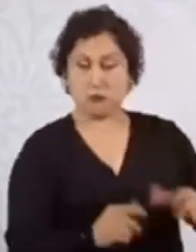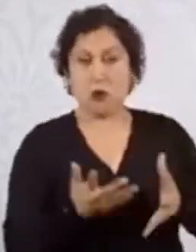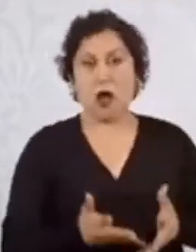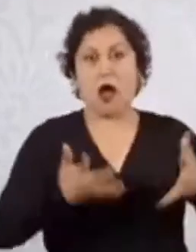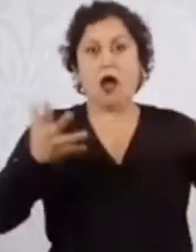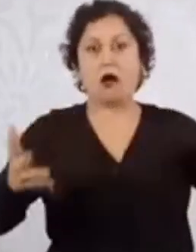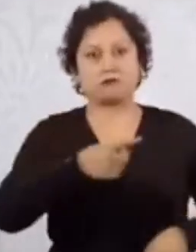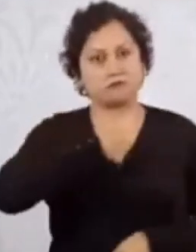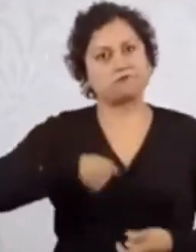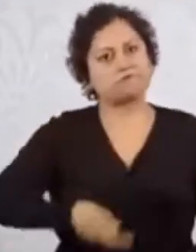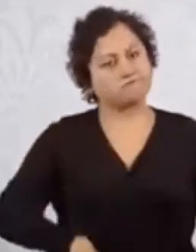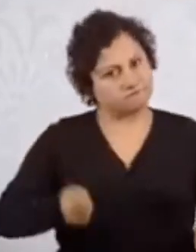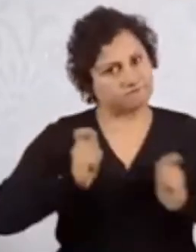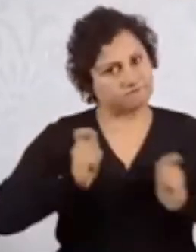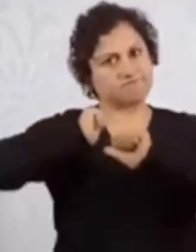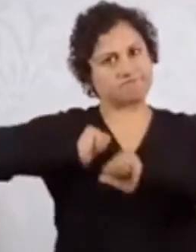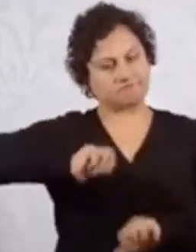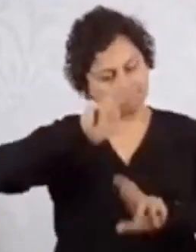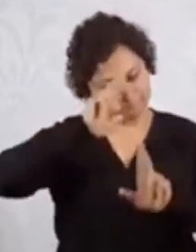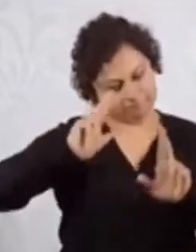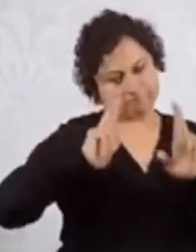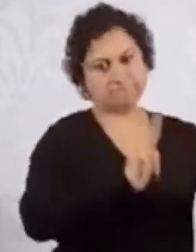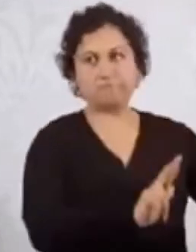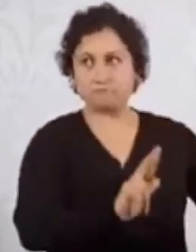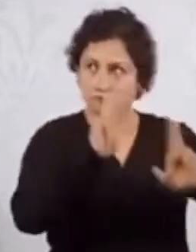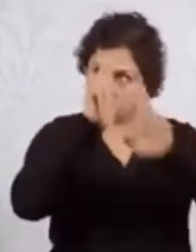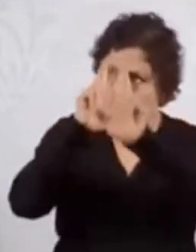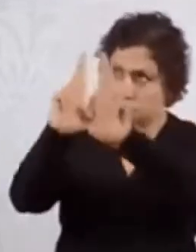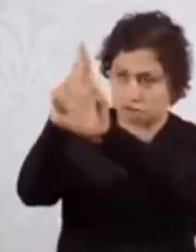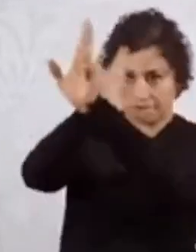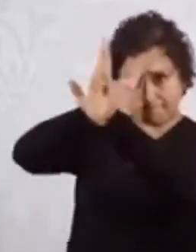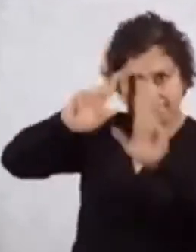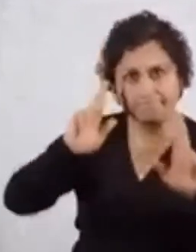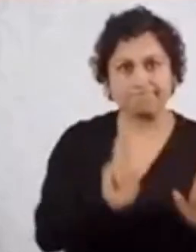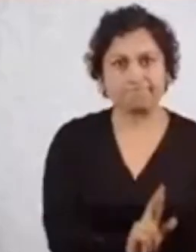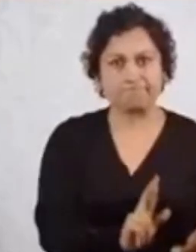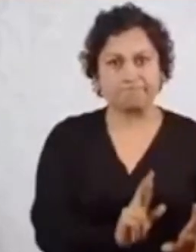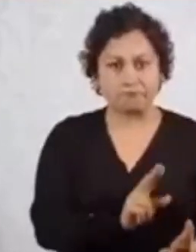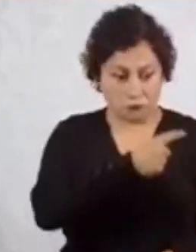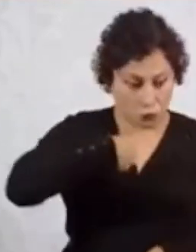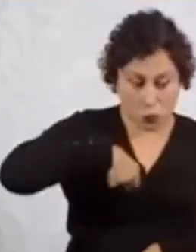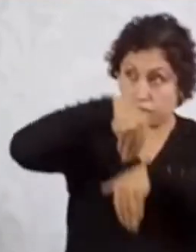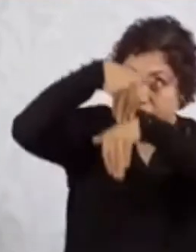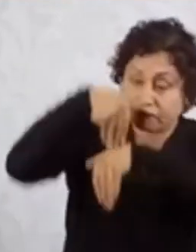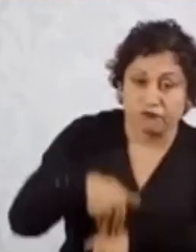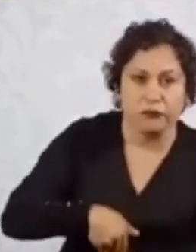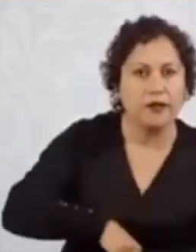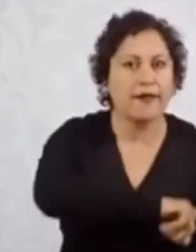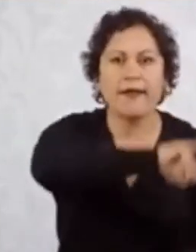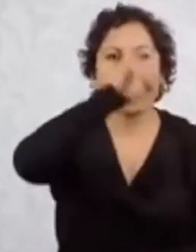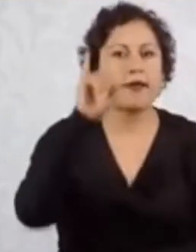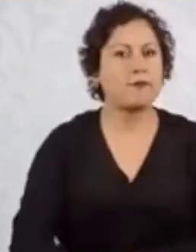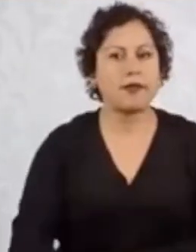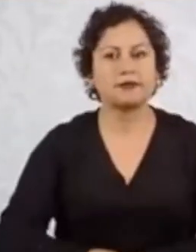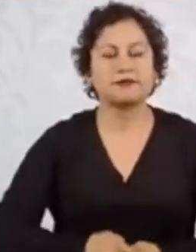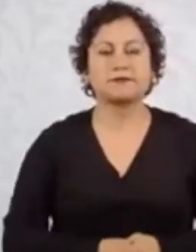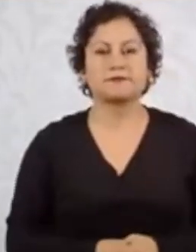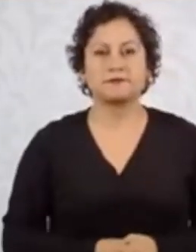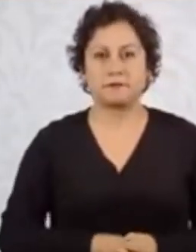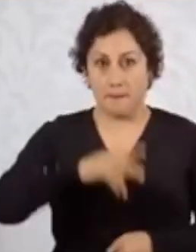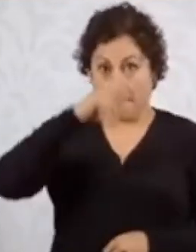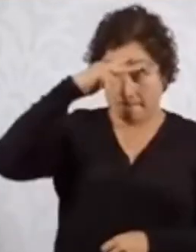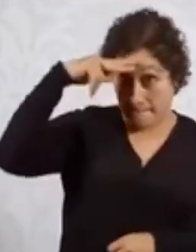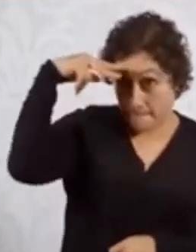cómo crear ahí una suerte de industria de reciclaje, ¿no? Fue muy